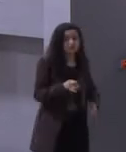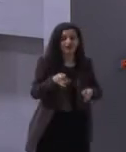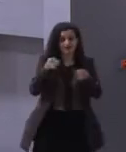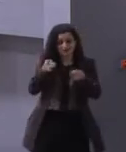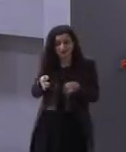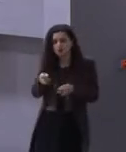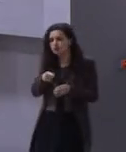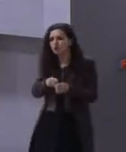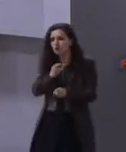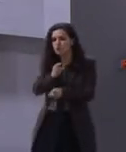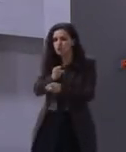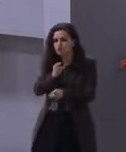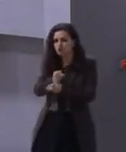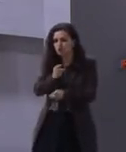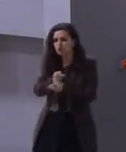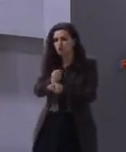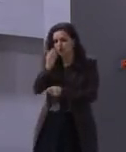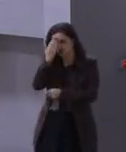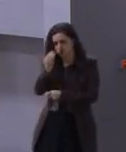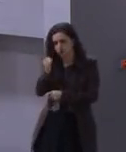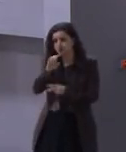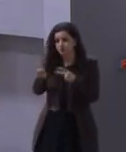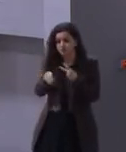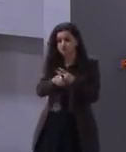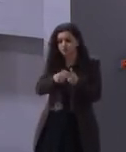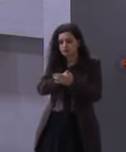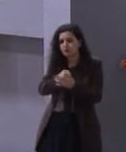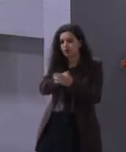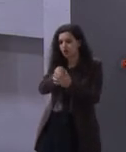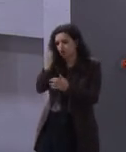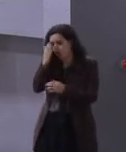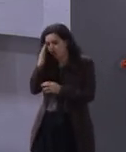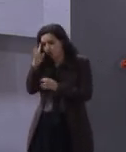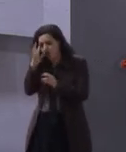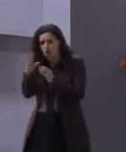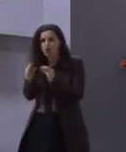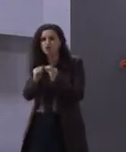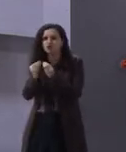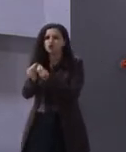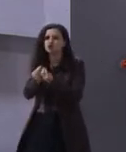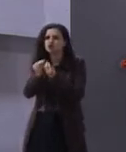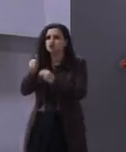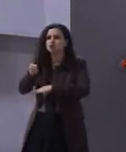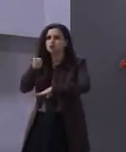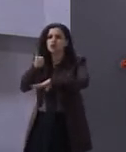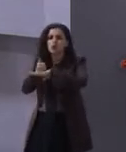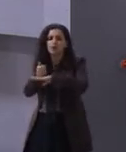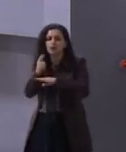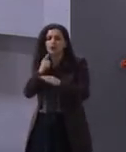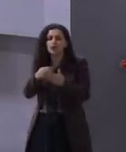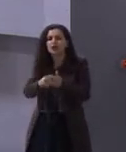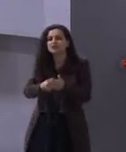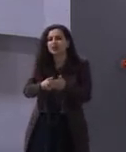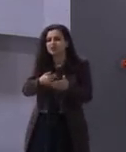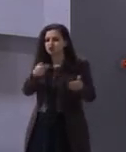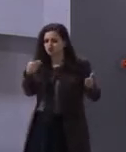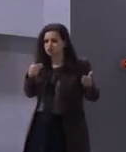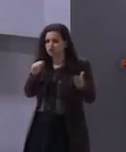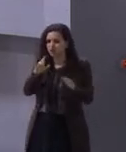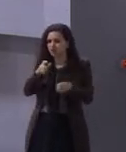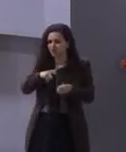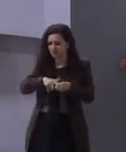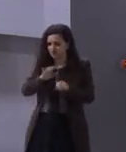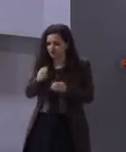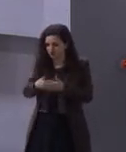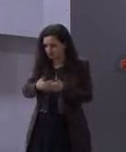Pero además tuvimos que tramitar acuerdo al Consejo Superior para permitir que hubieran cancelaciones parciales y totales al registro, porque